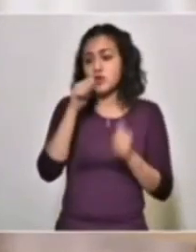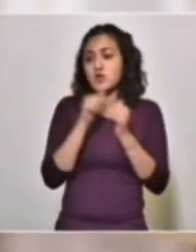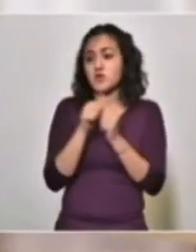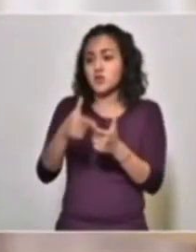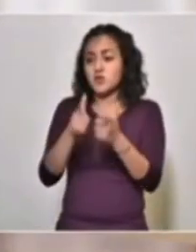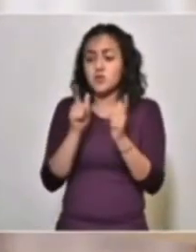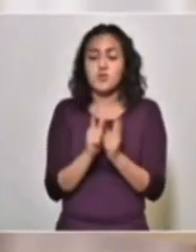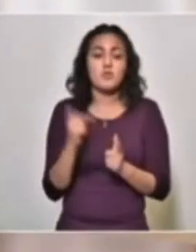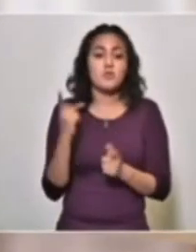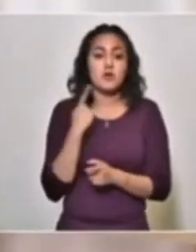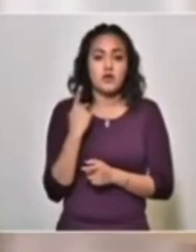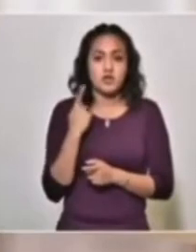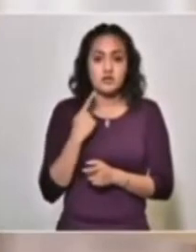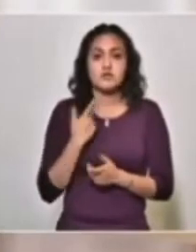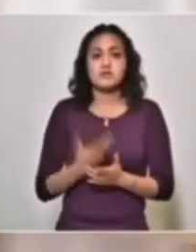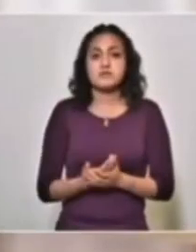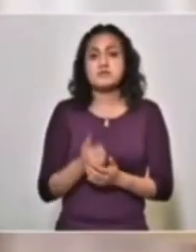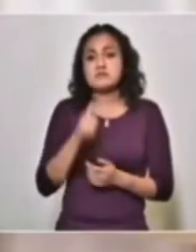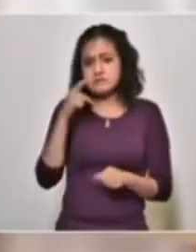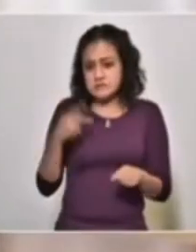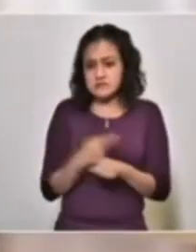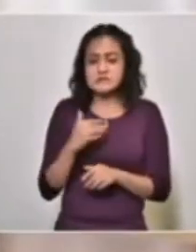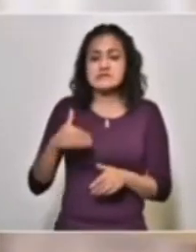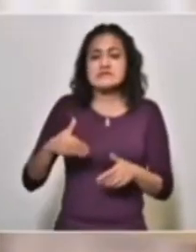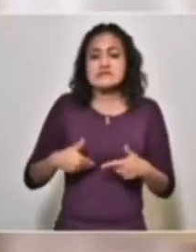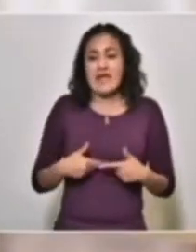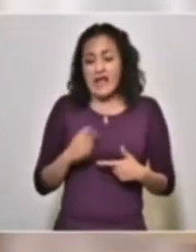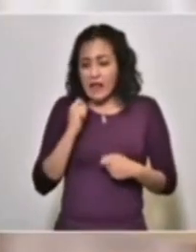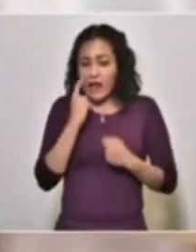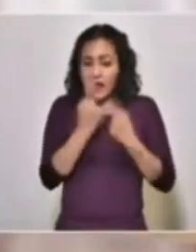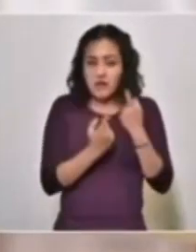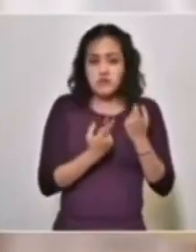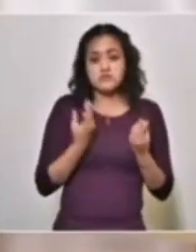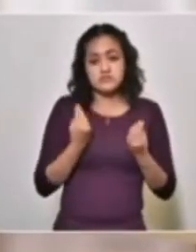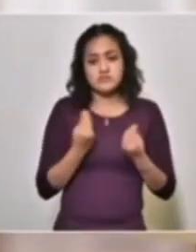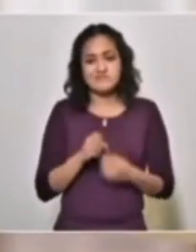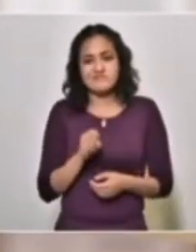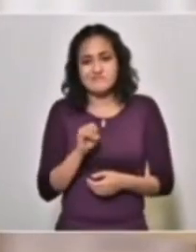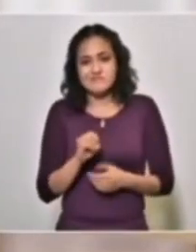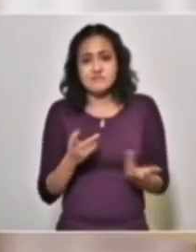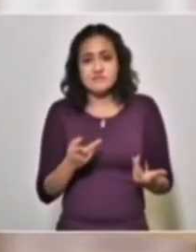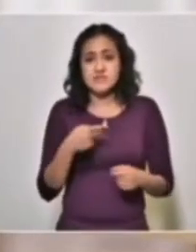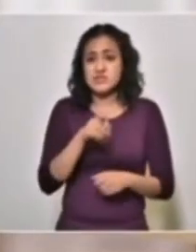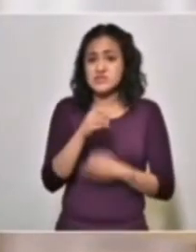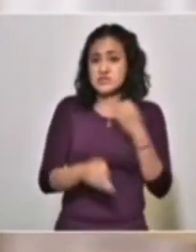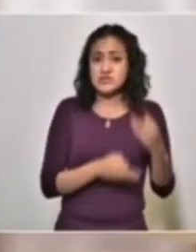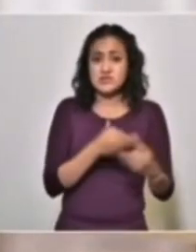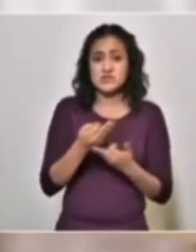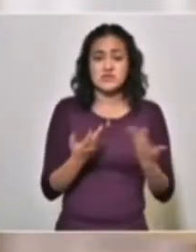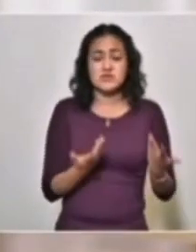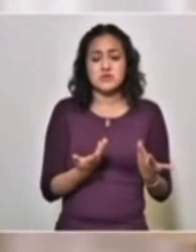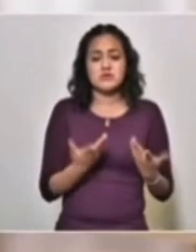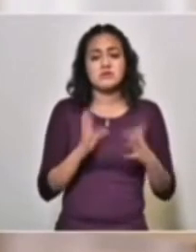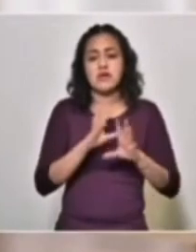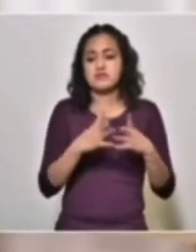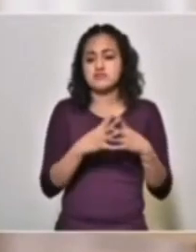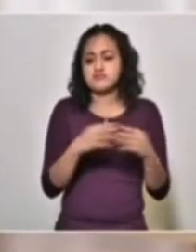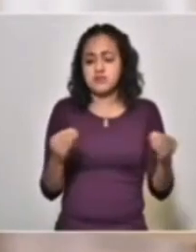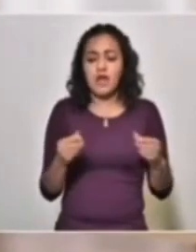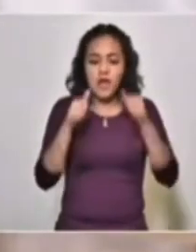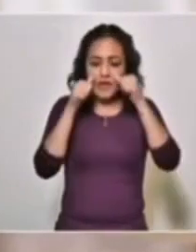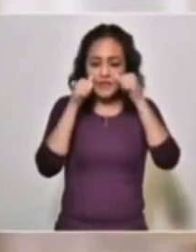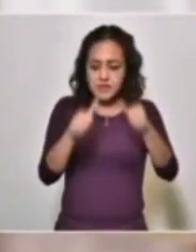si hubo incidentes y muchos incidentes pero que todos fueron resueltos fueron